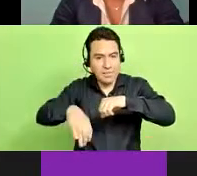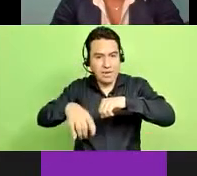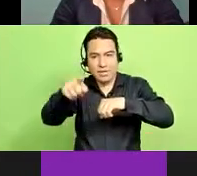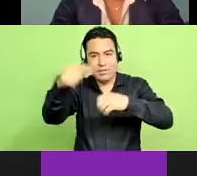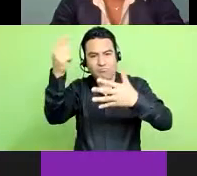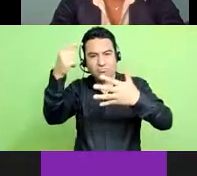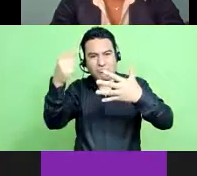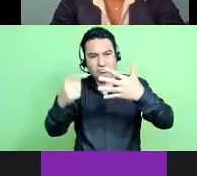favor